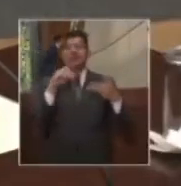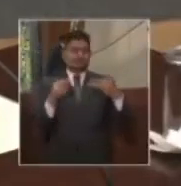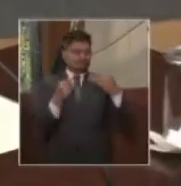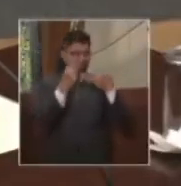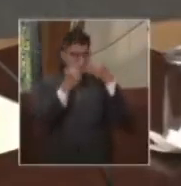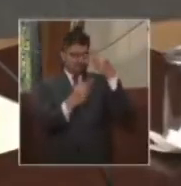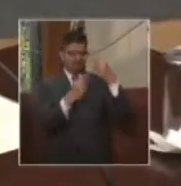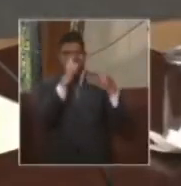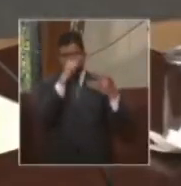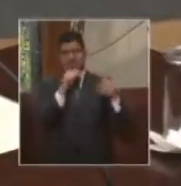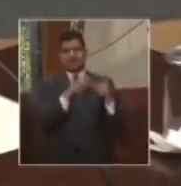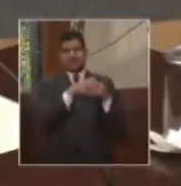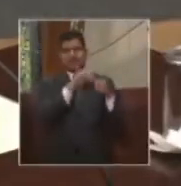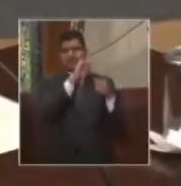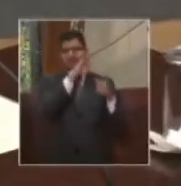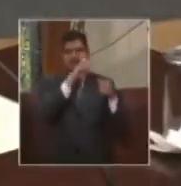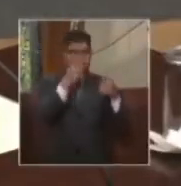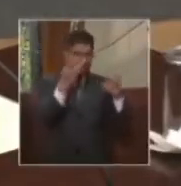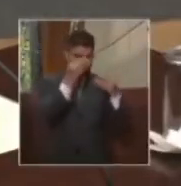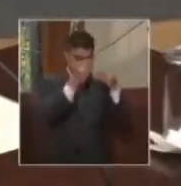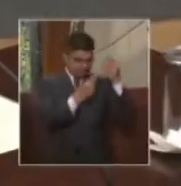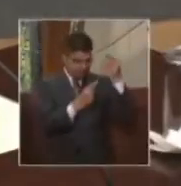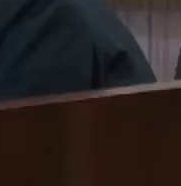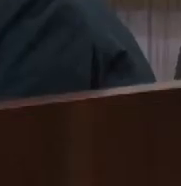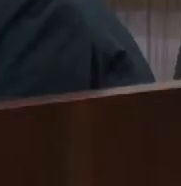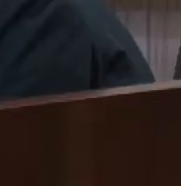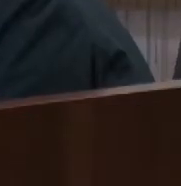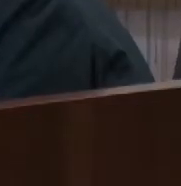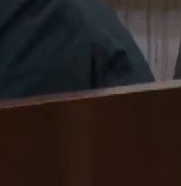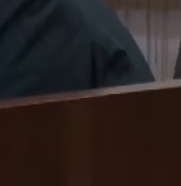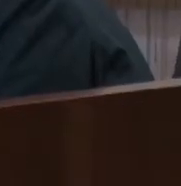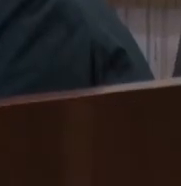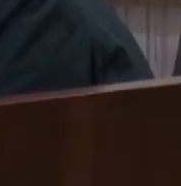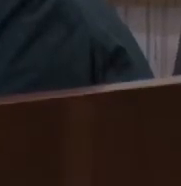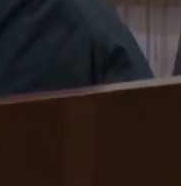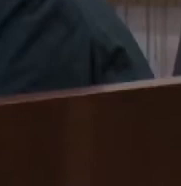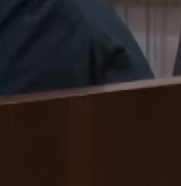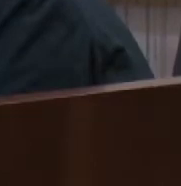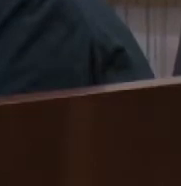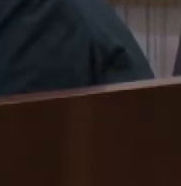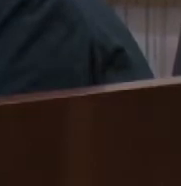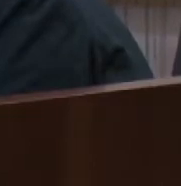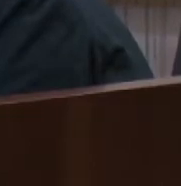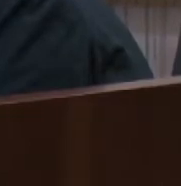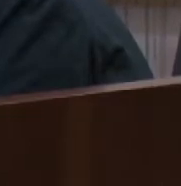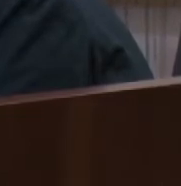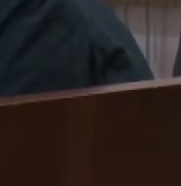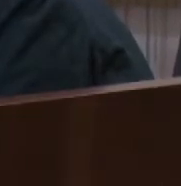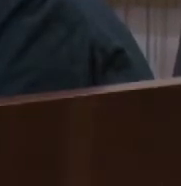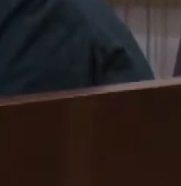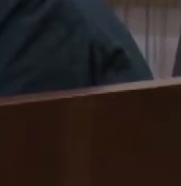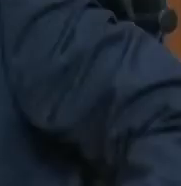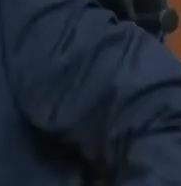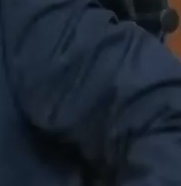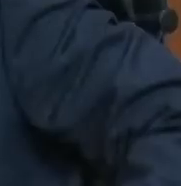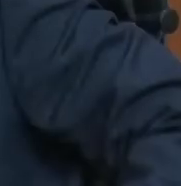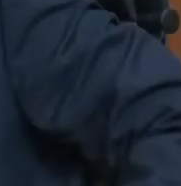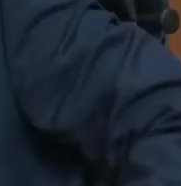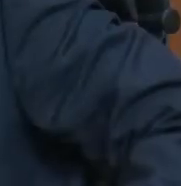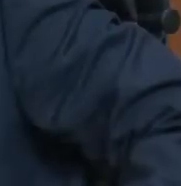electoral de coahuila asignó las 9 diputaciones por el principio de representación proporcional y expidió las constancias